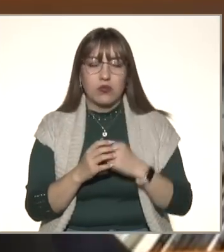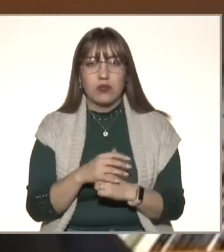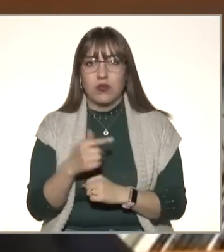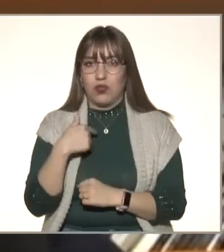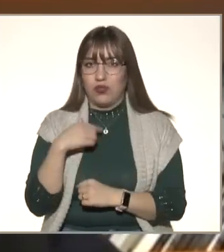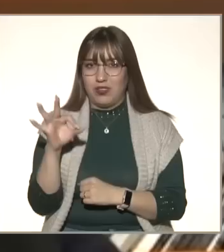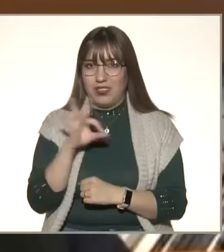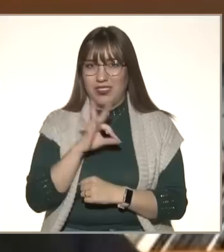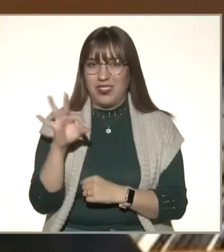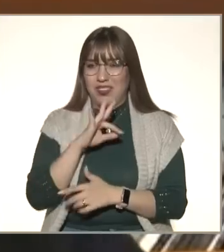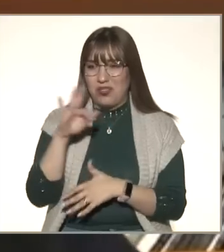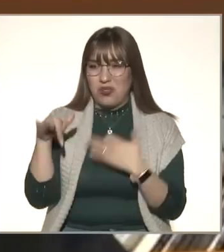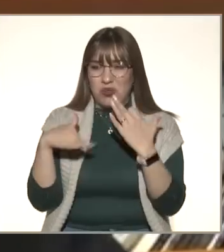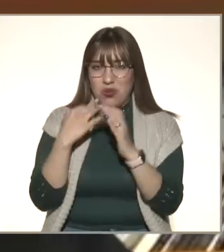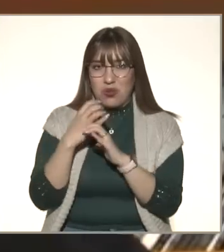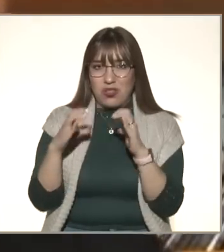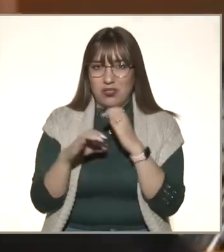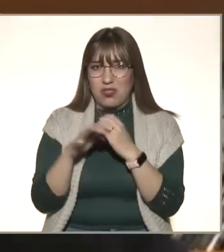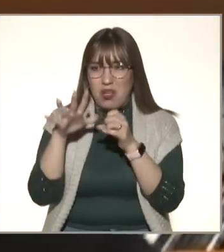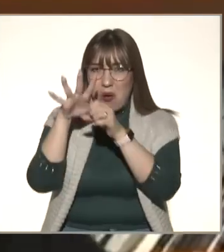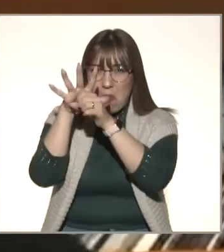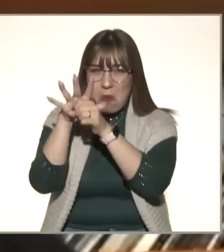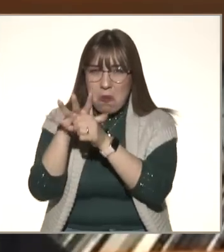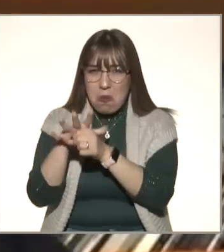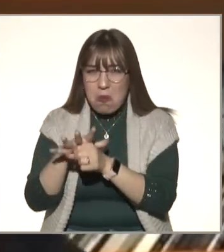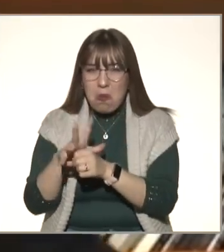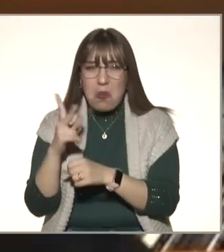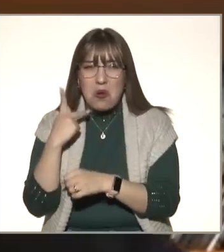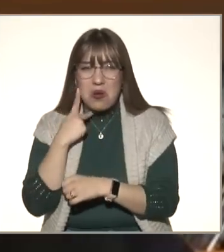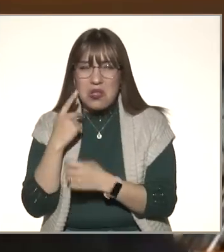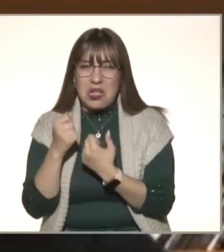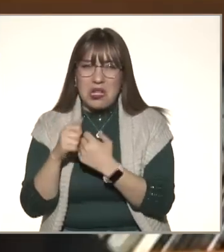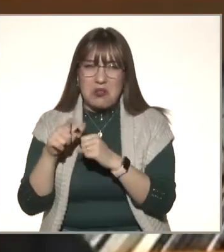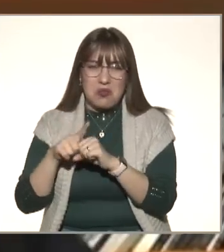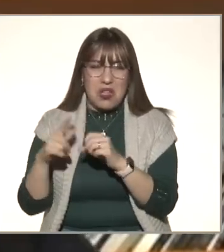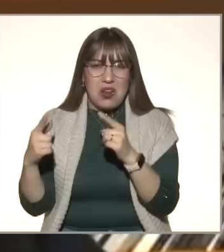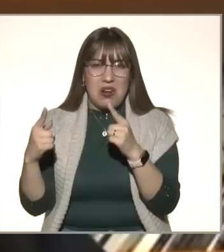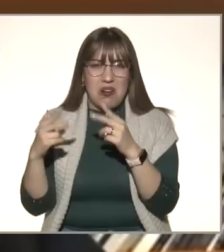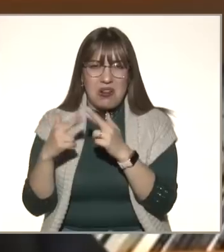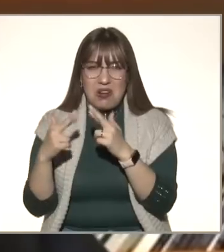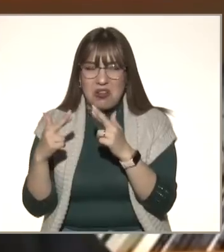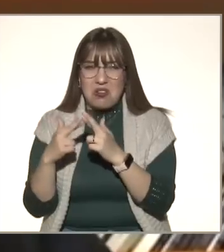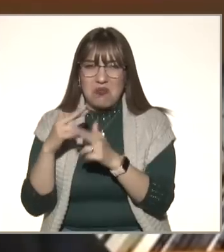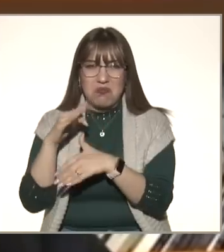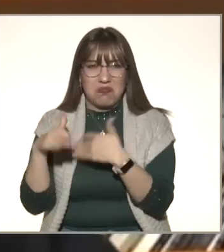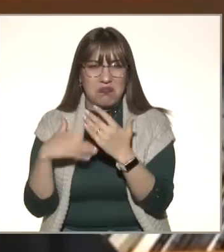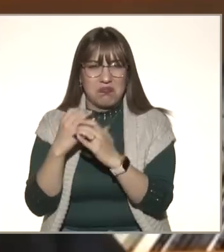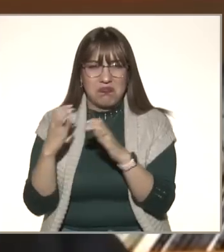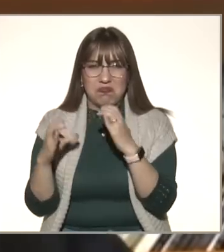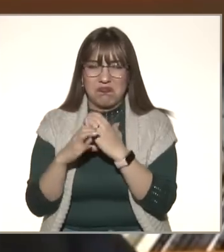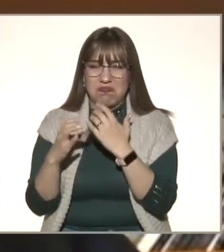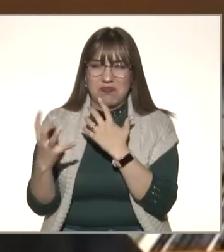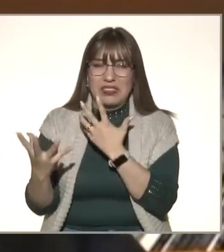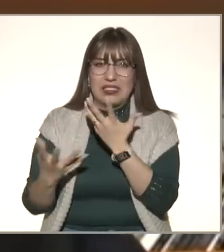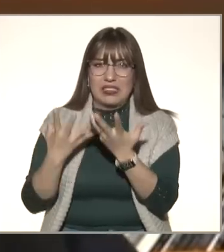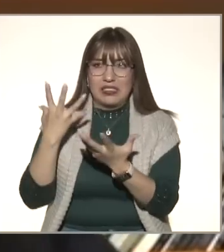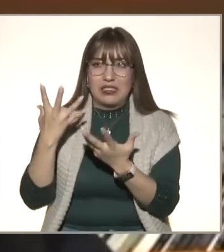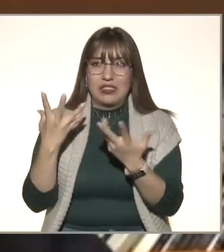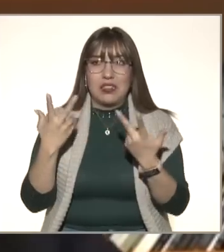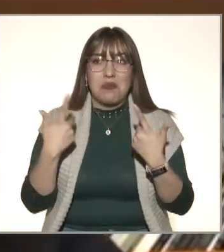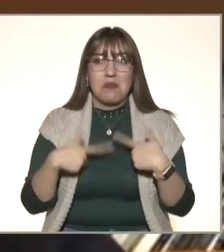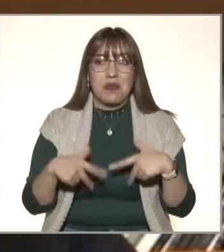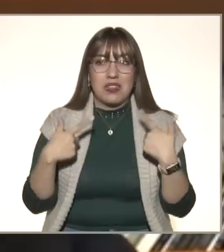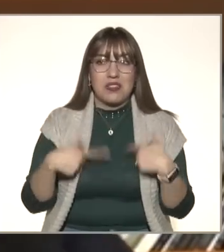esas tensiones sociales, políticas, religiosas, el sujeto bebe y